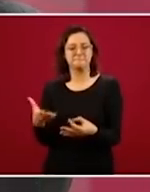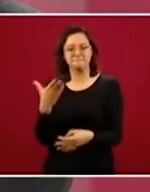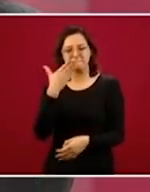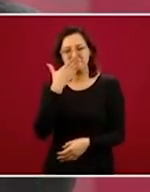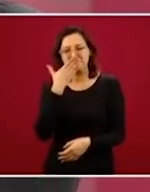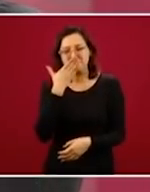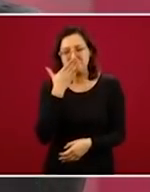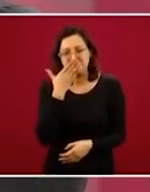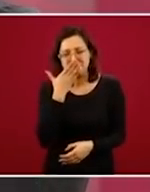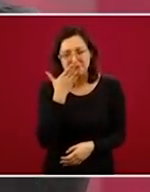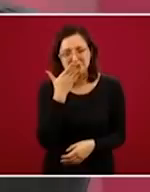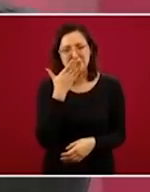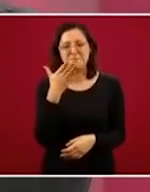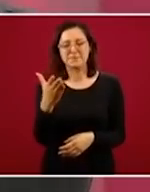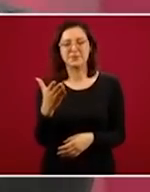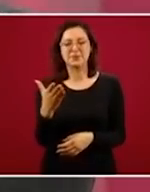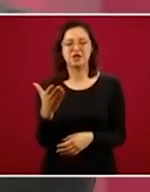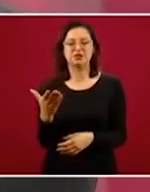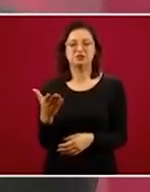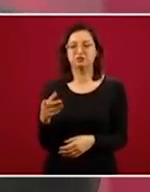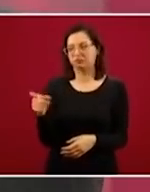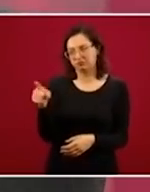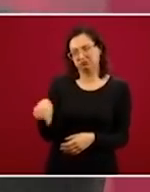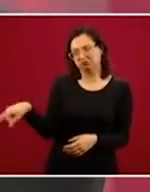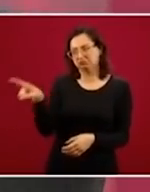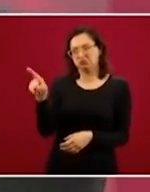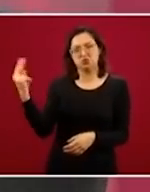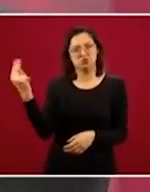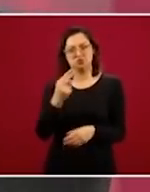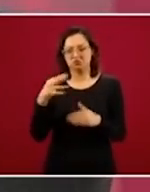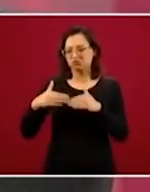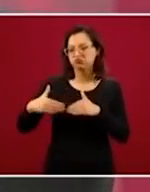el tiempo que lo requieren